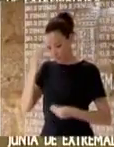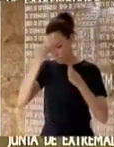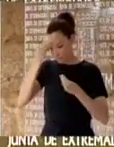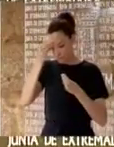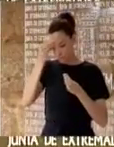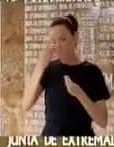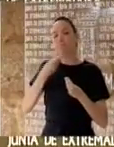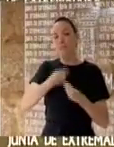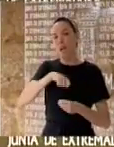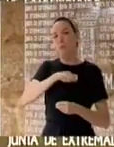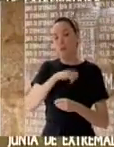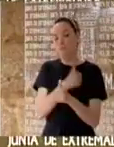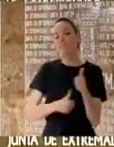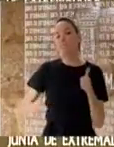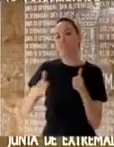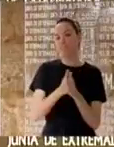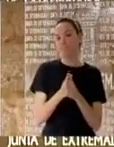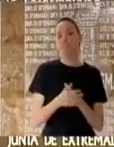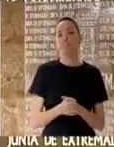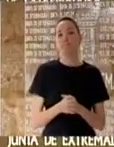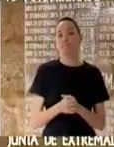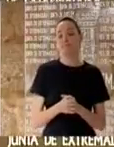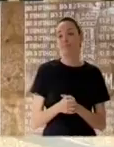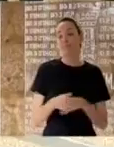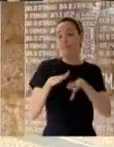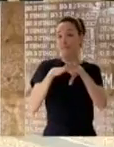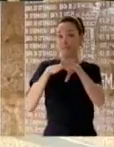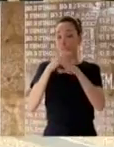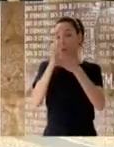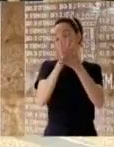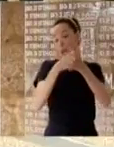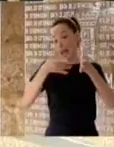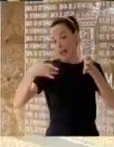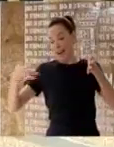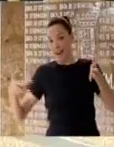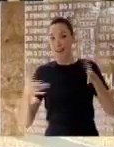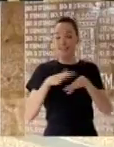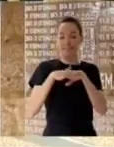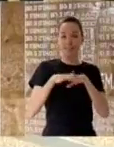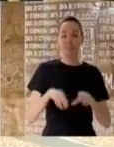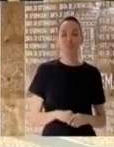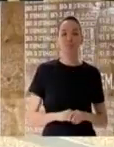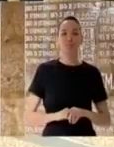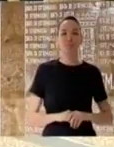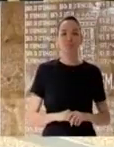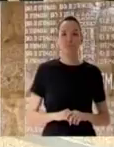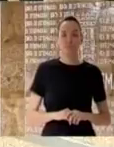país. Y hasta aquí, disculpen ustedes la extensión de la intervención.